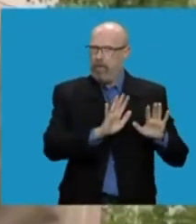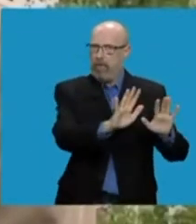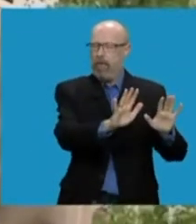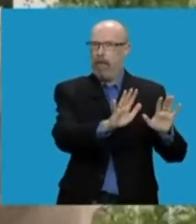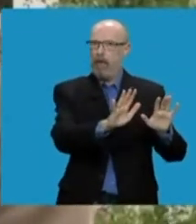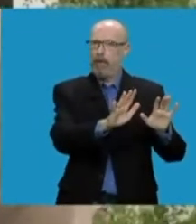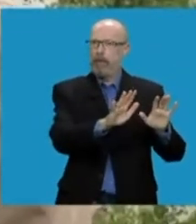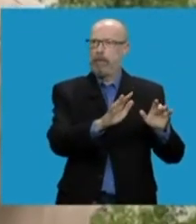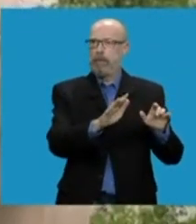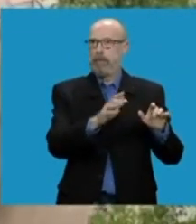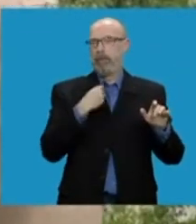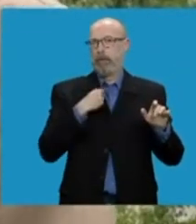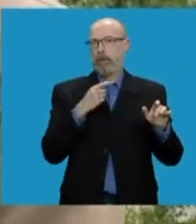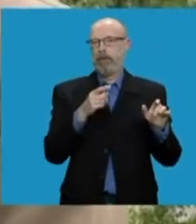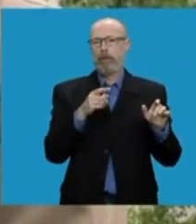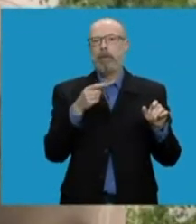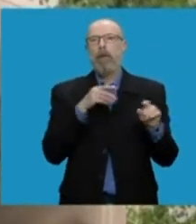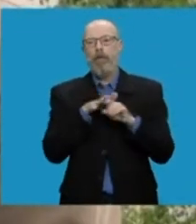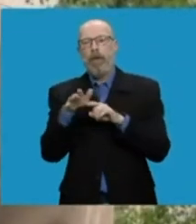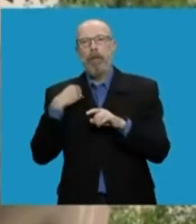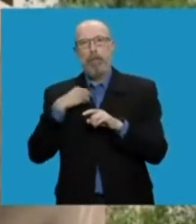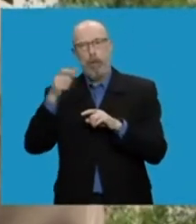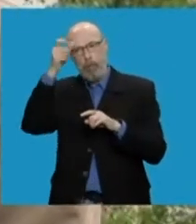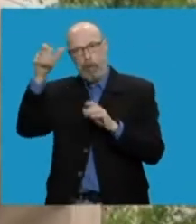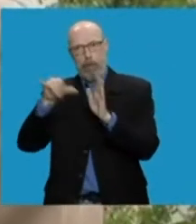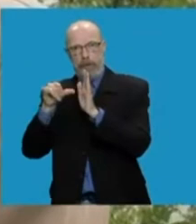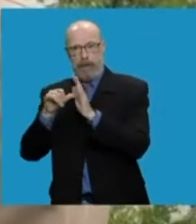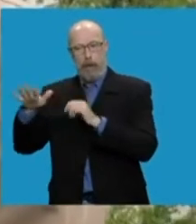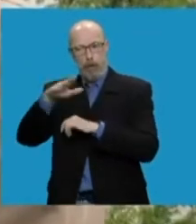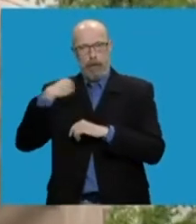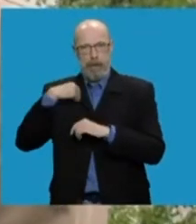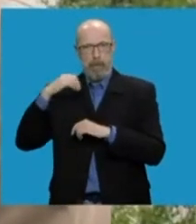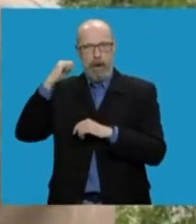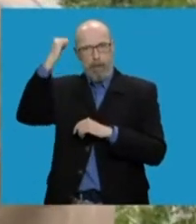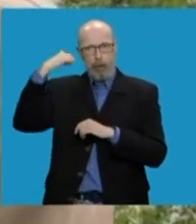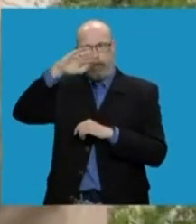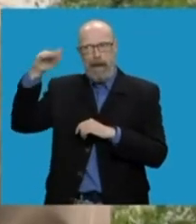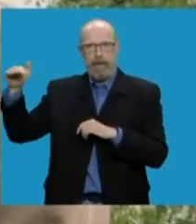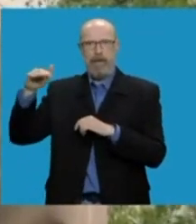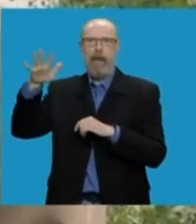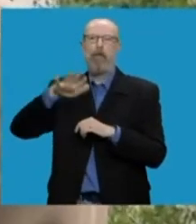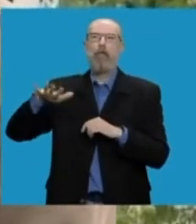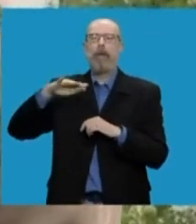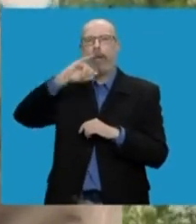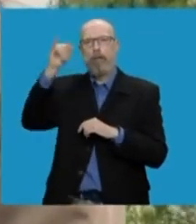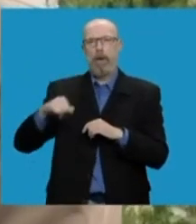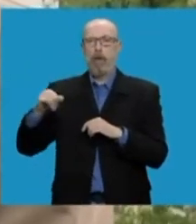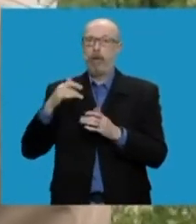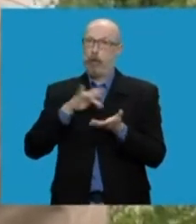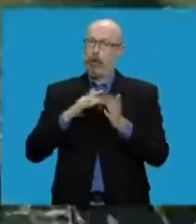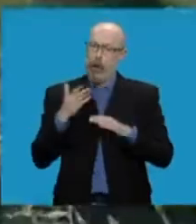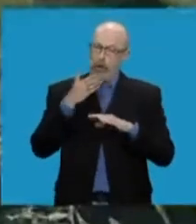localidad más o menos vecina, a unos kilómetros, en la misma zona montañosa del Bierzo Alto. El asunto es que cuando llegamos allí nos encontramos con que en el cementerio en